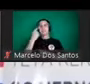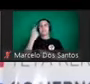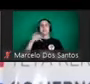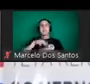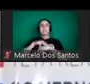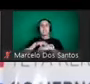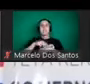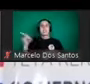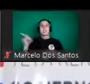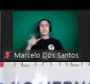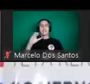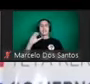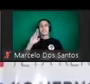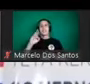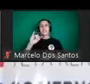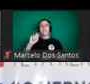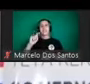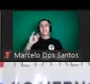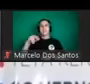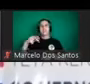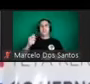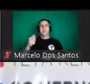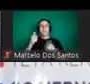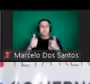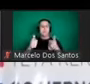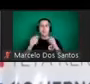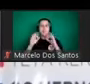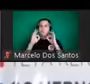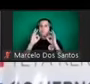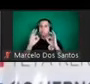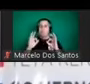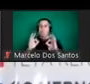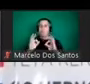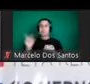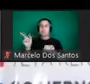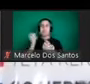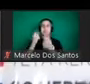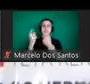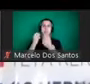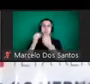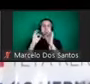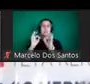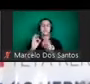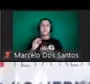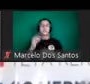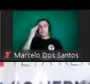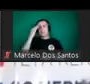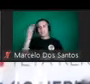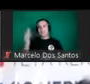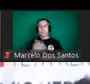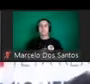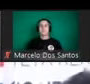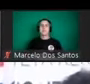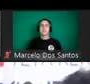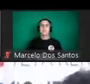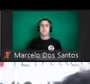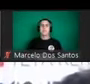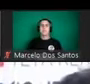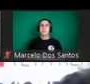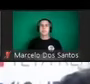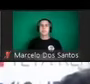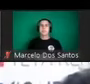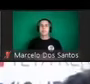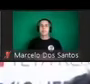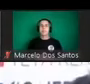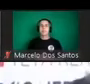Boga. Fueron las palabras de la ministra secretaria ejecutiva de la Secretaría de la Función Pública, doña